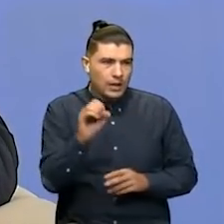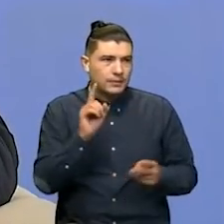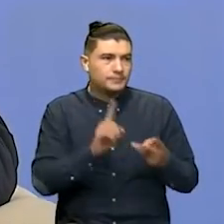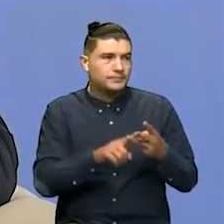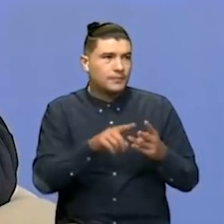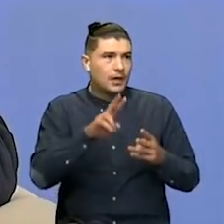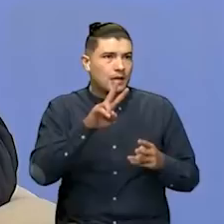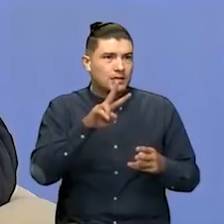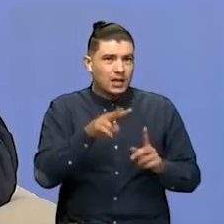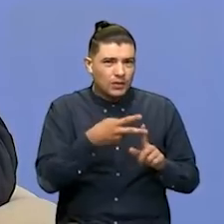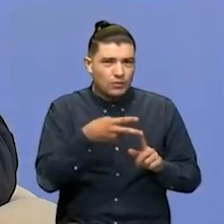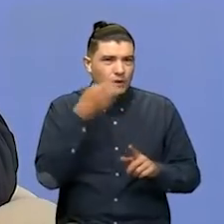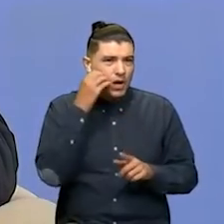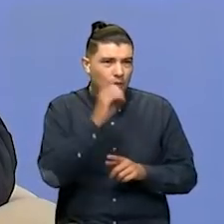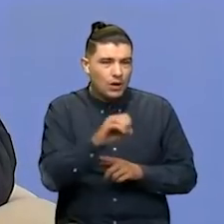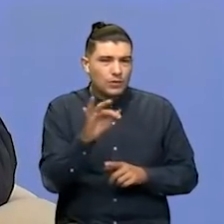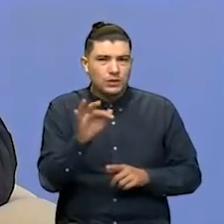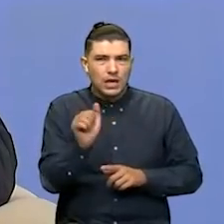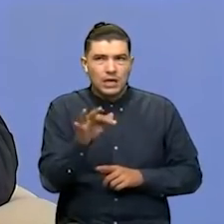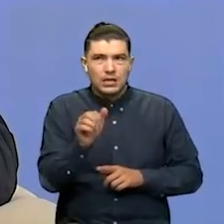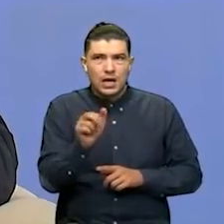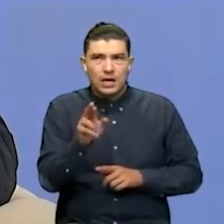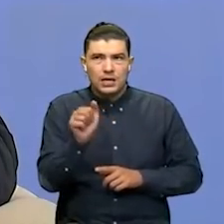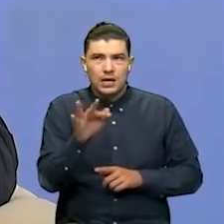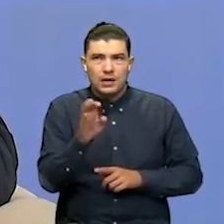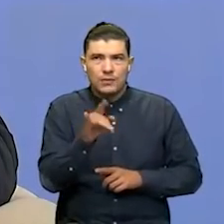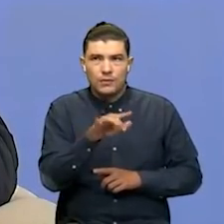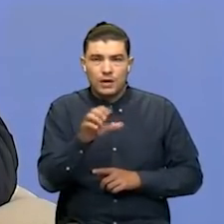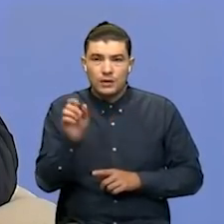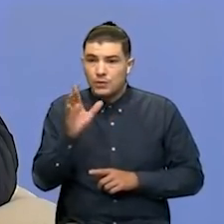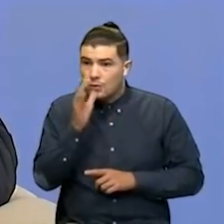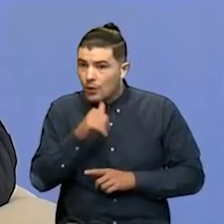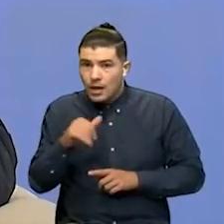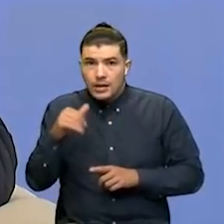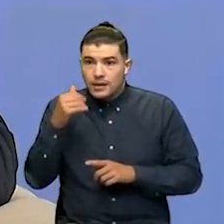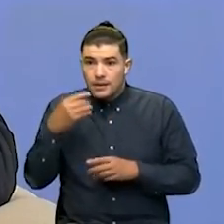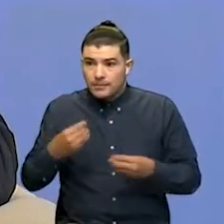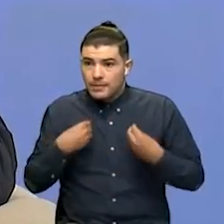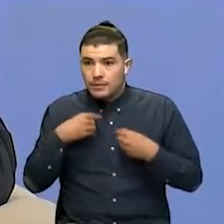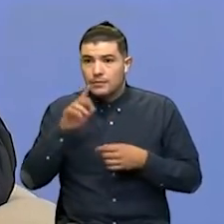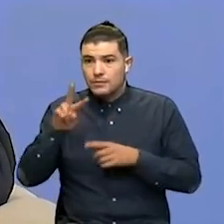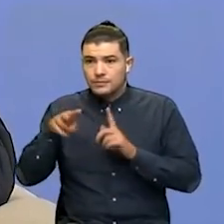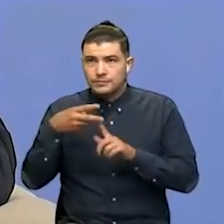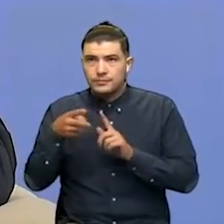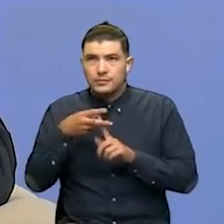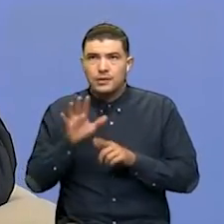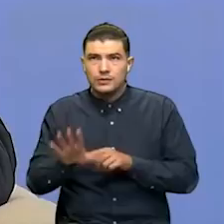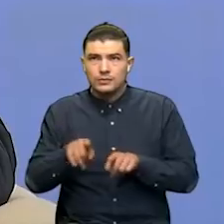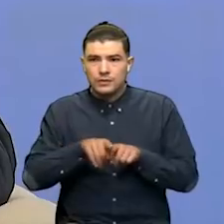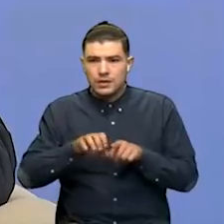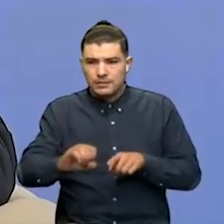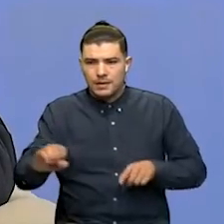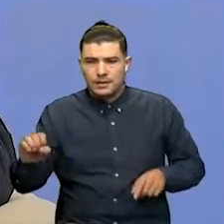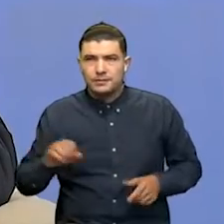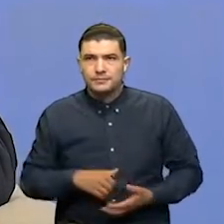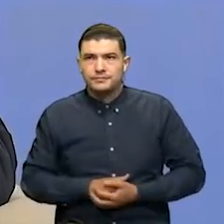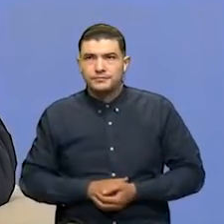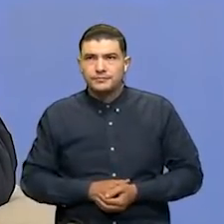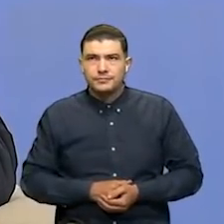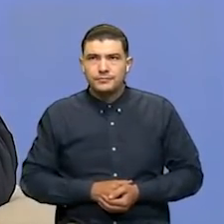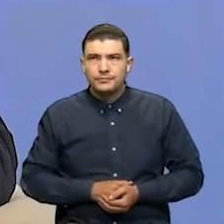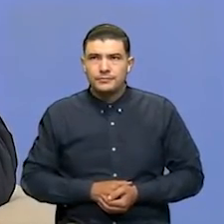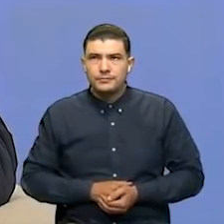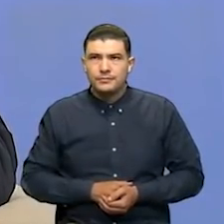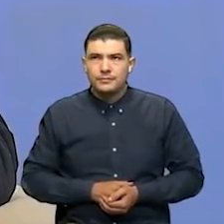los bisabuelos y tatarabuelos. Si no hay abuelos, o sea, no están vivos y demás, el siguiente orden son los hermanos, uh-huh, del